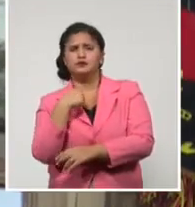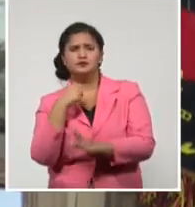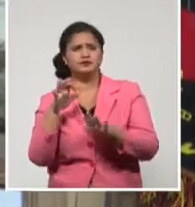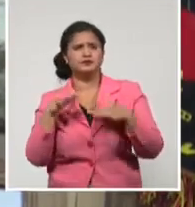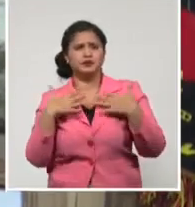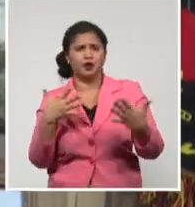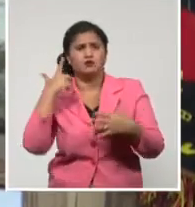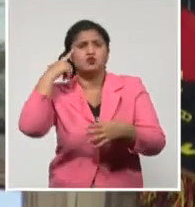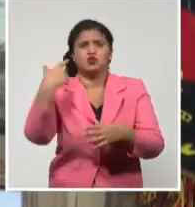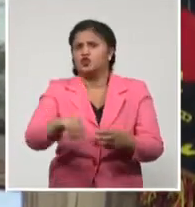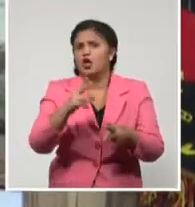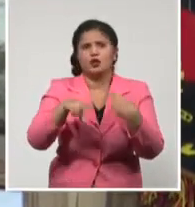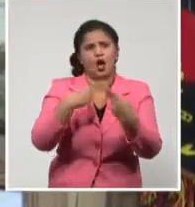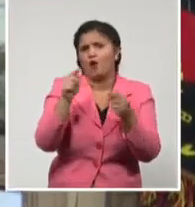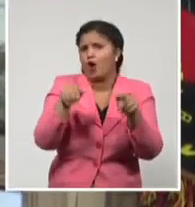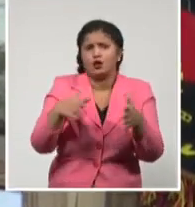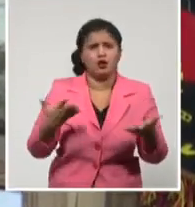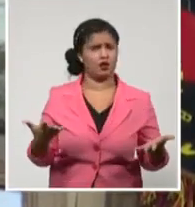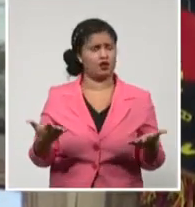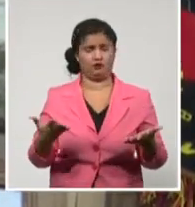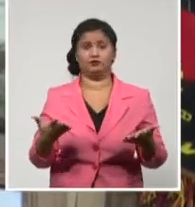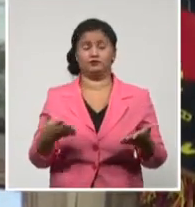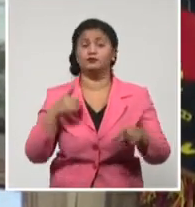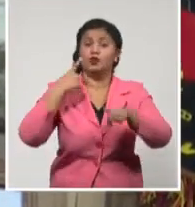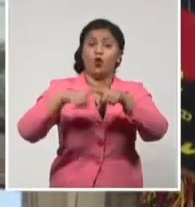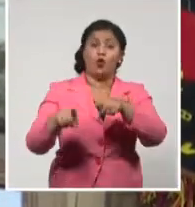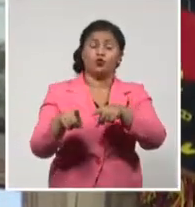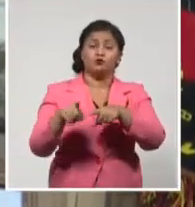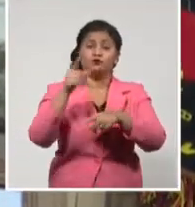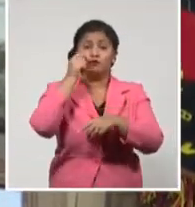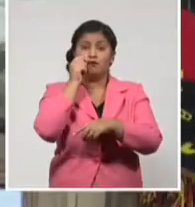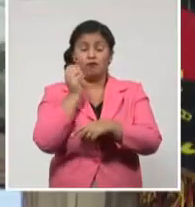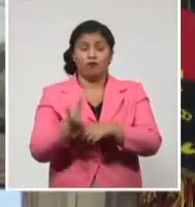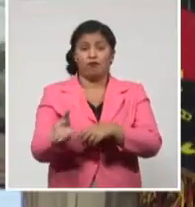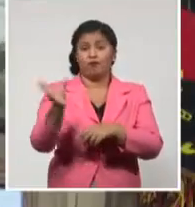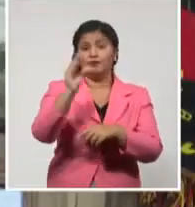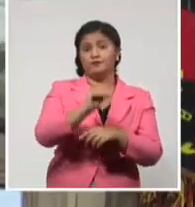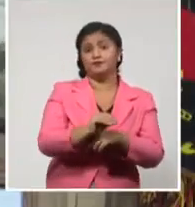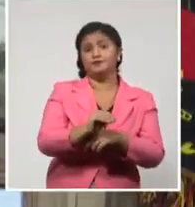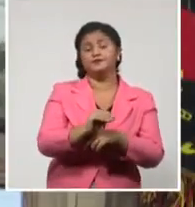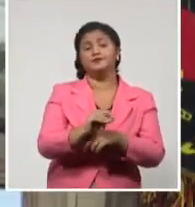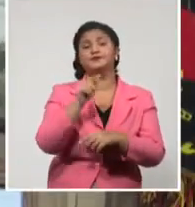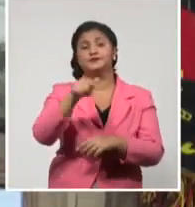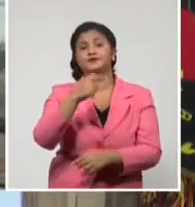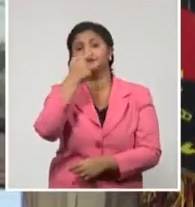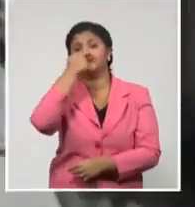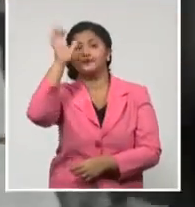tengo que hacer yo aquí en cabín ese tipo de ley cabinda a cunene aguda